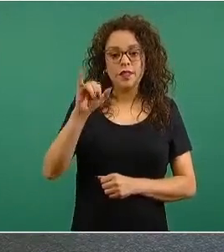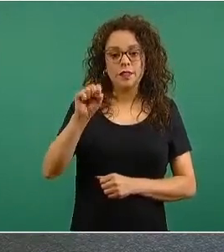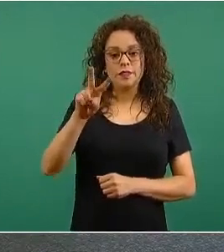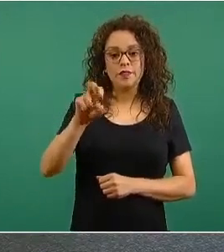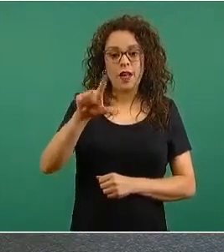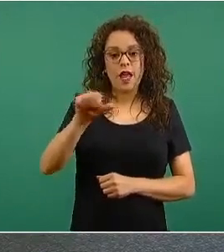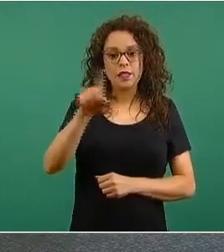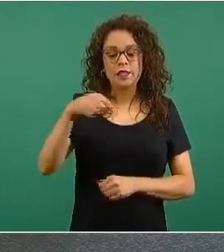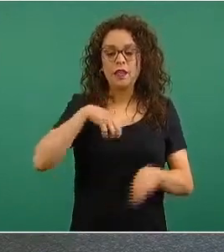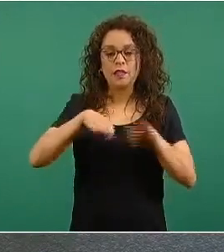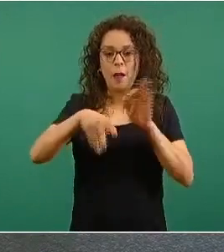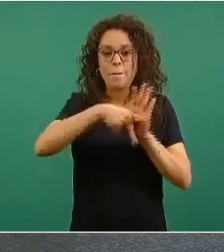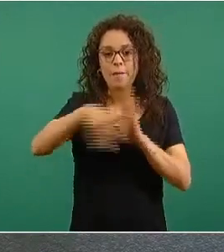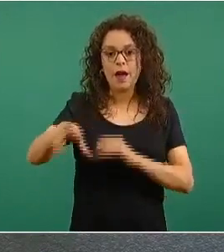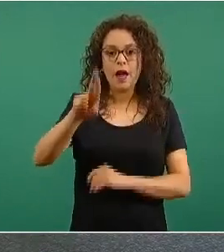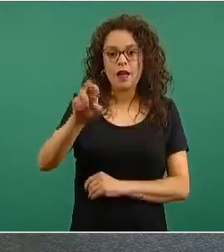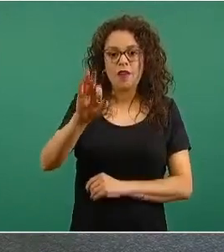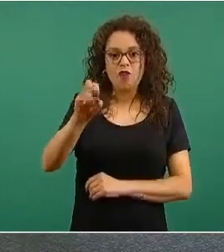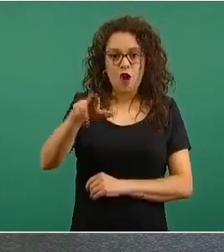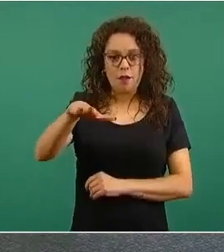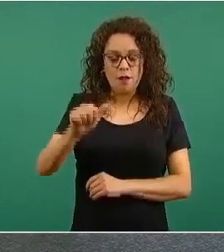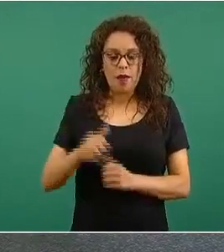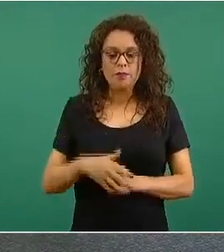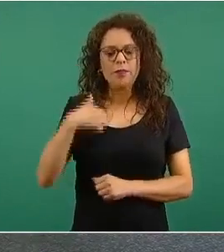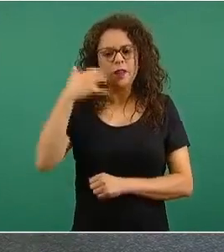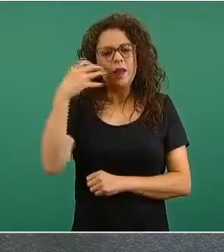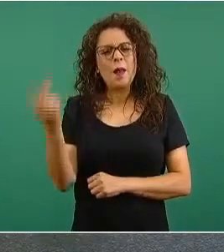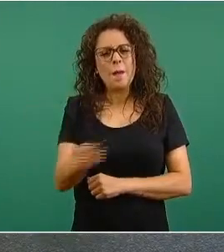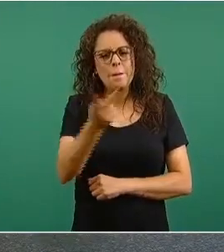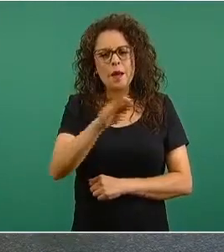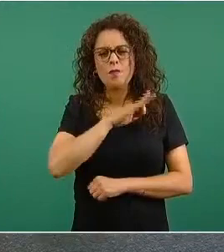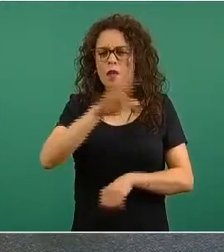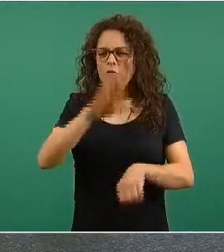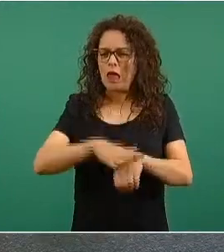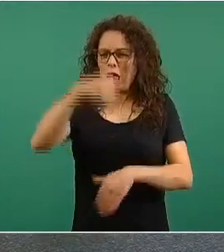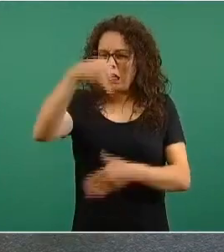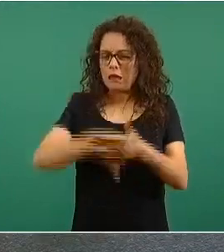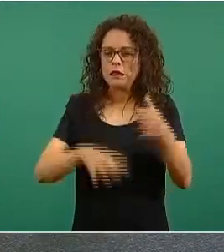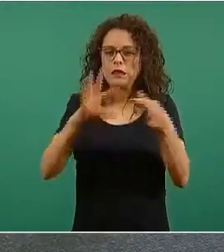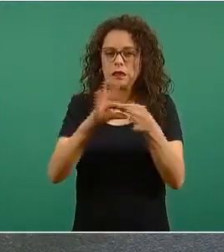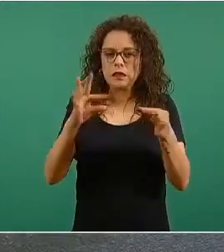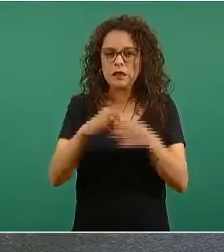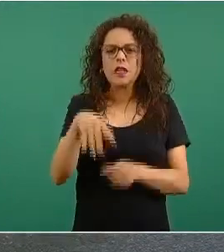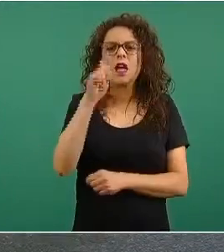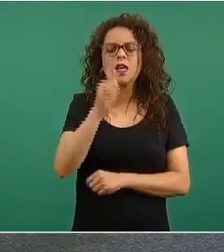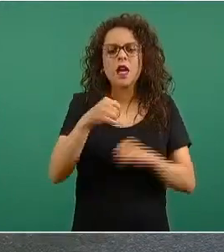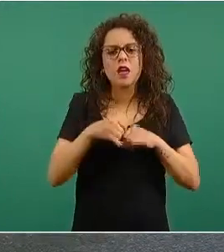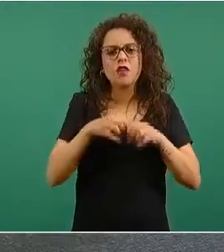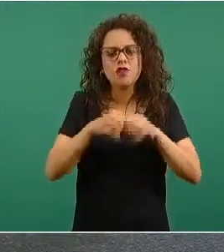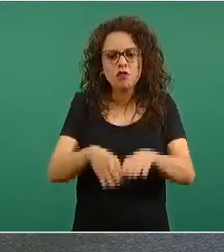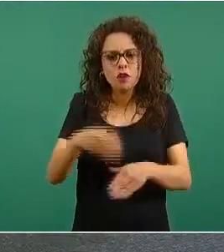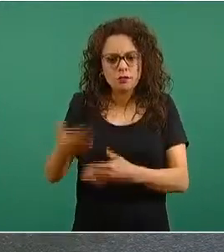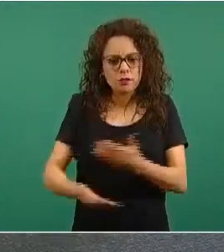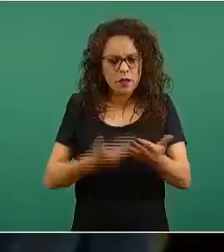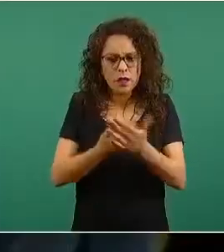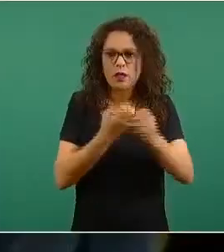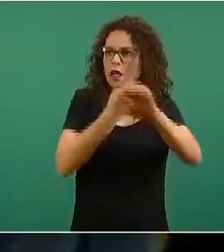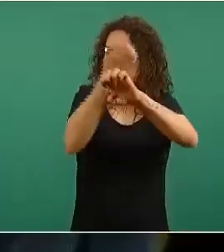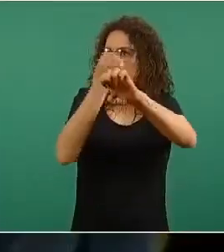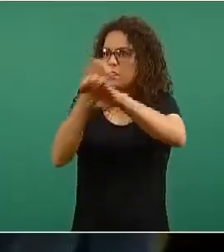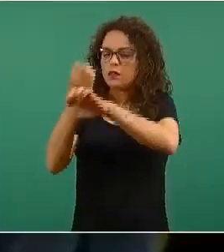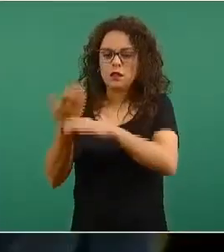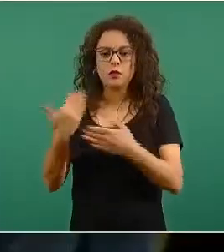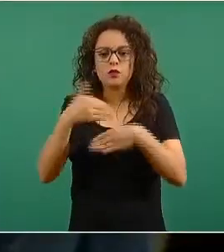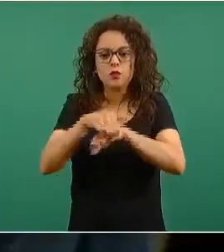Reforma. Preguntarles, ¿nos puede detallar un poco acerca del reporte que le han pasado los estados sobre la red de